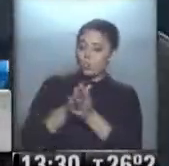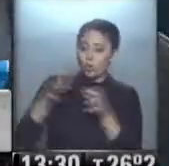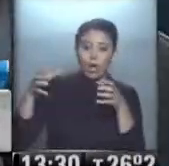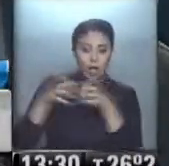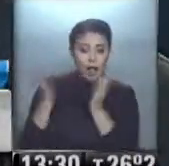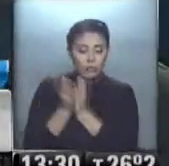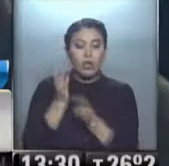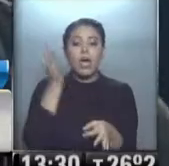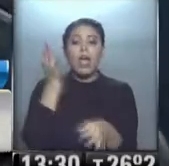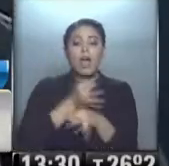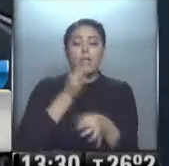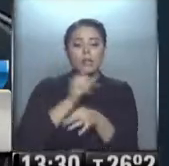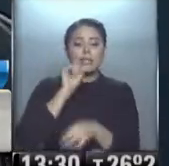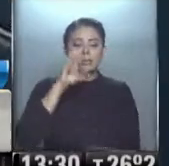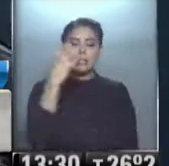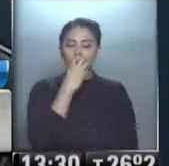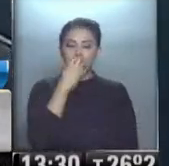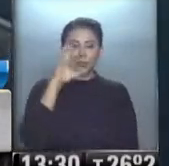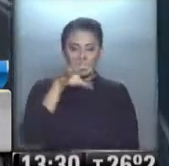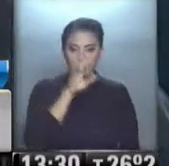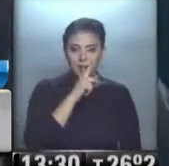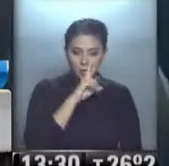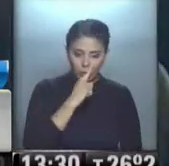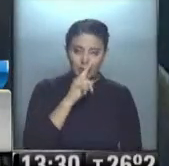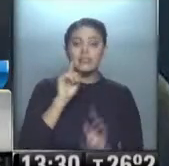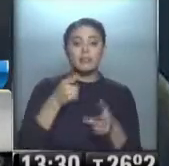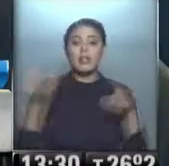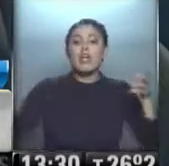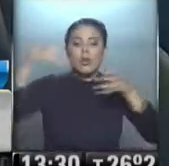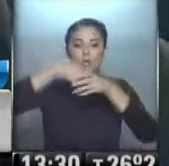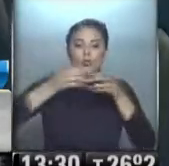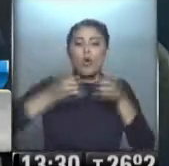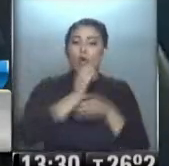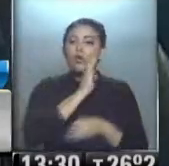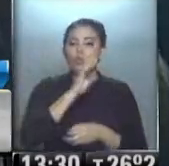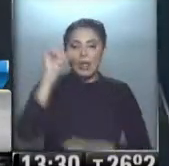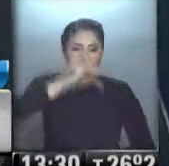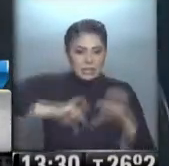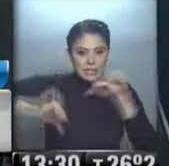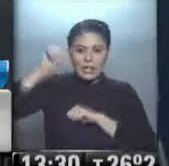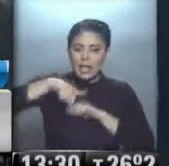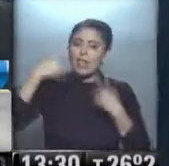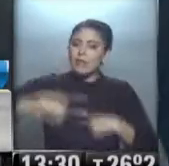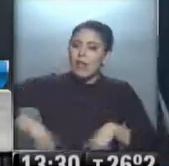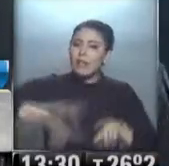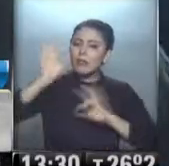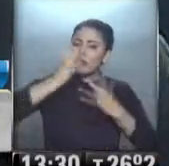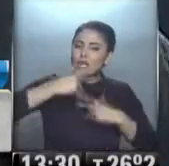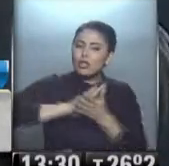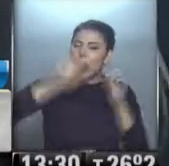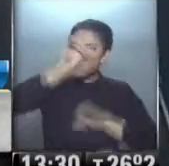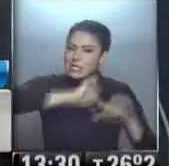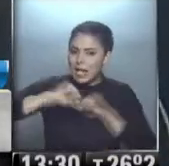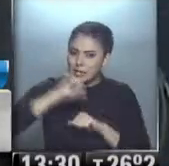de la escuela industrial domingo faustino sarmiento de san juan e integramos el club de ciencia en la cual desarrollamos distintos proyectos científicos